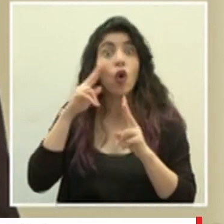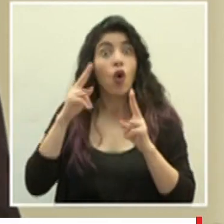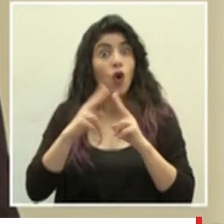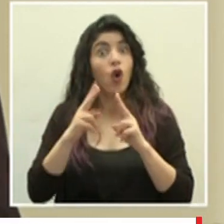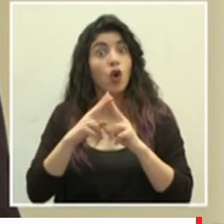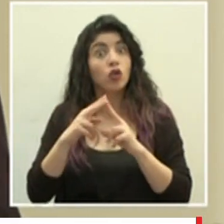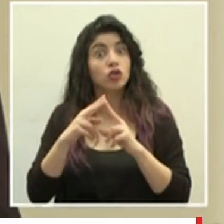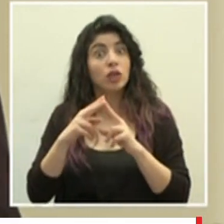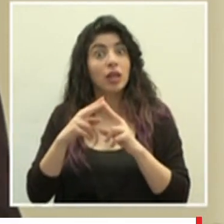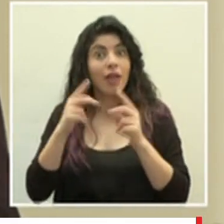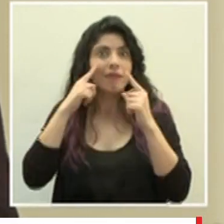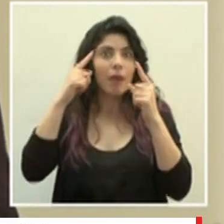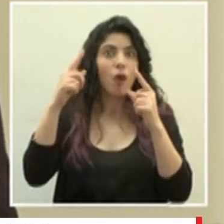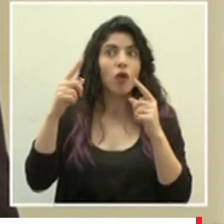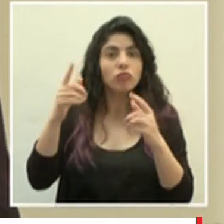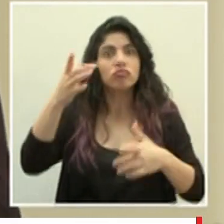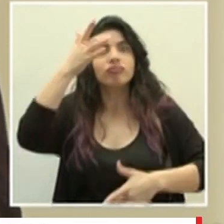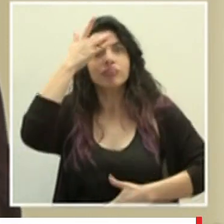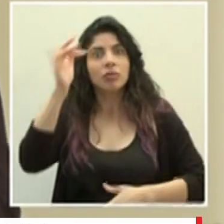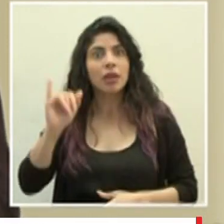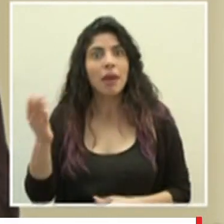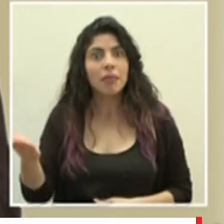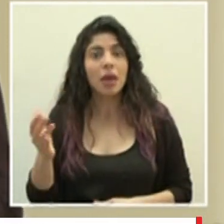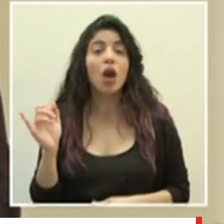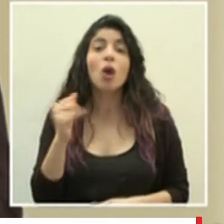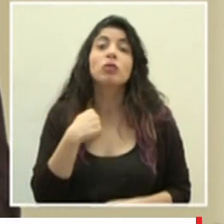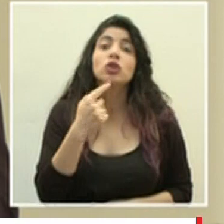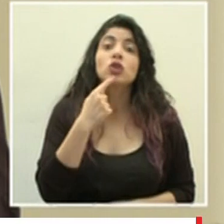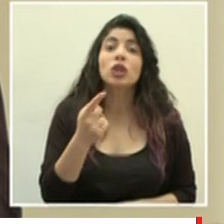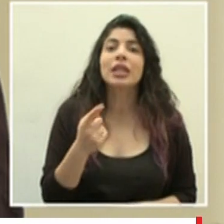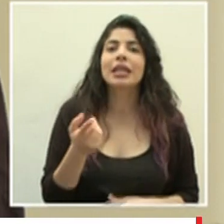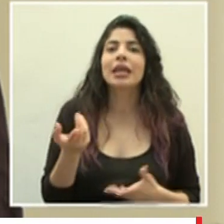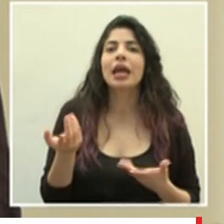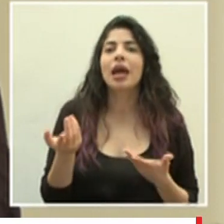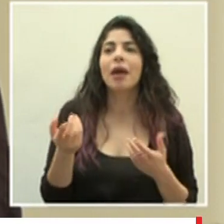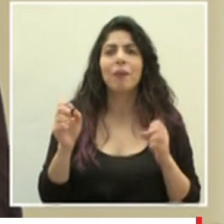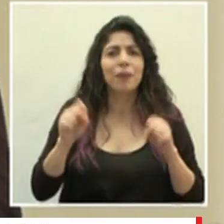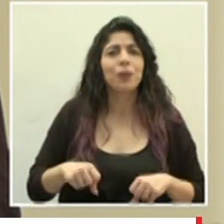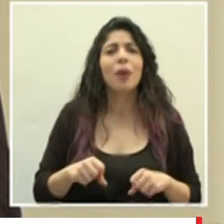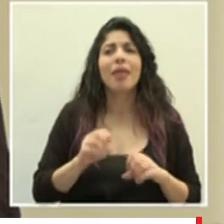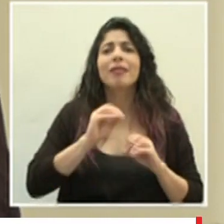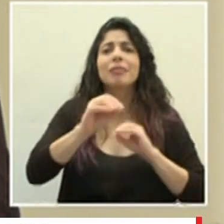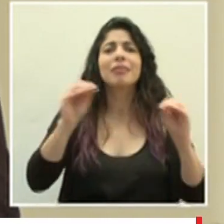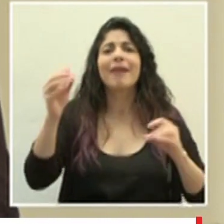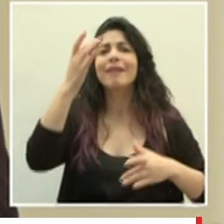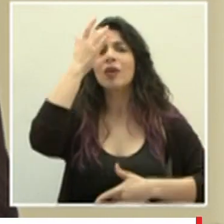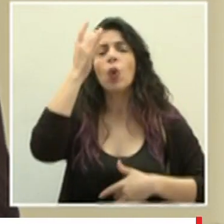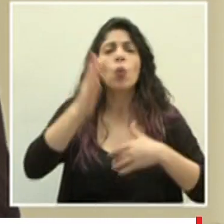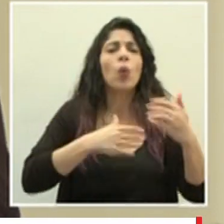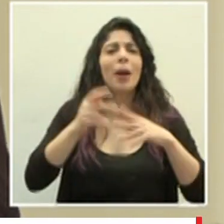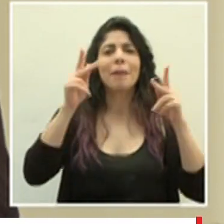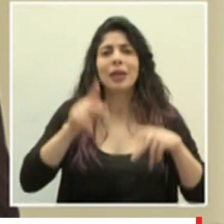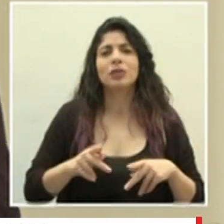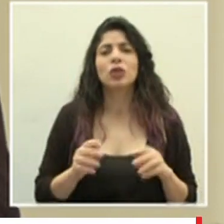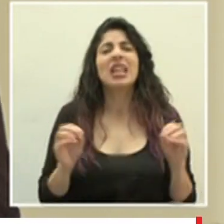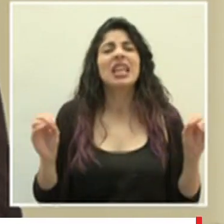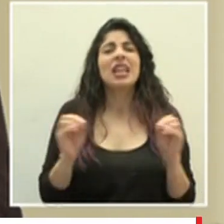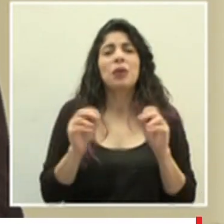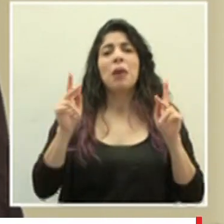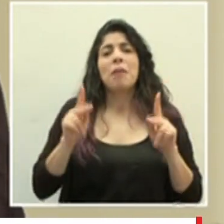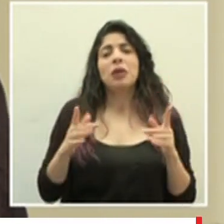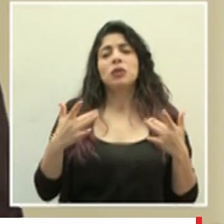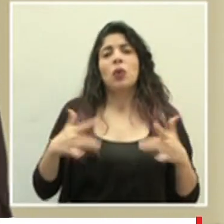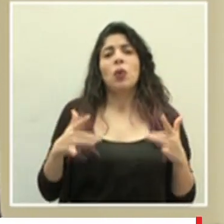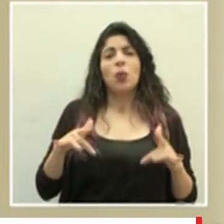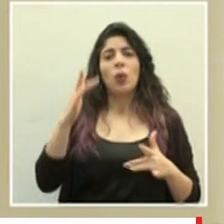han infectado, y eso, pues como indicaba anteriormente, se puede infectar a cualquier persona, nadie está exento. Lo que hemos